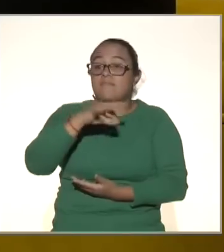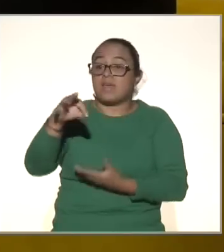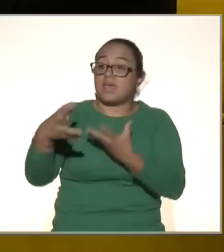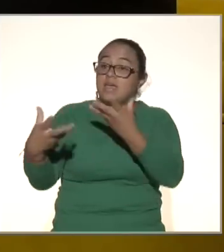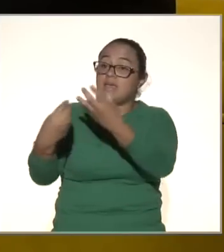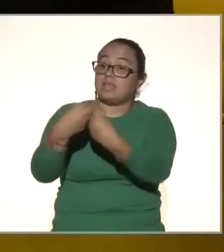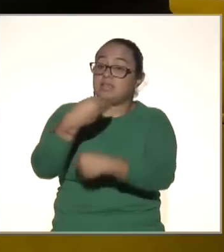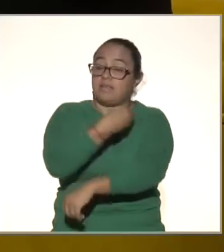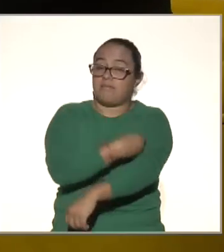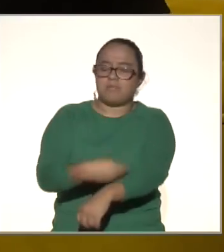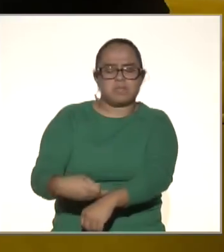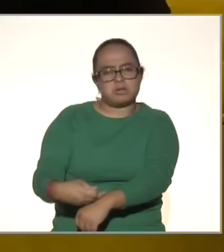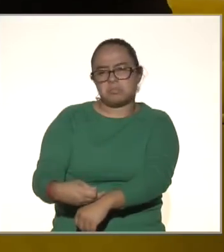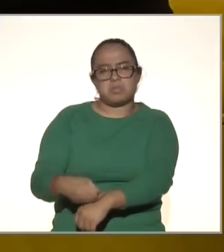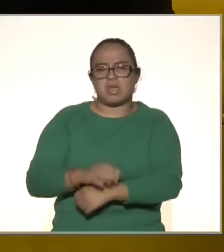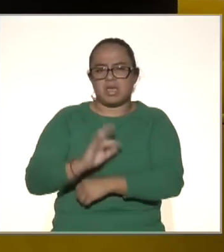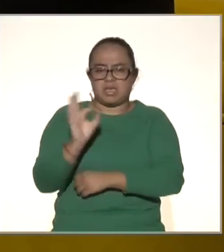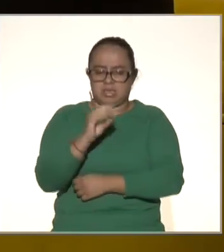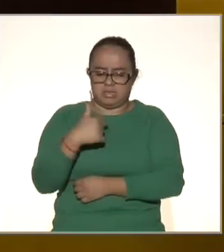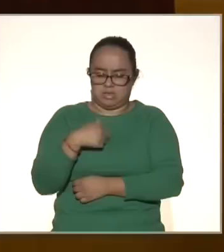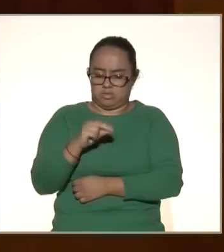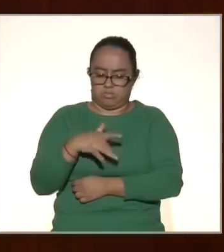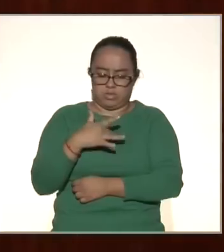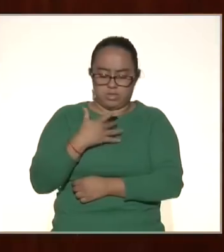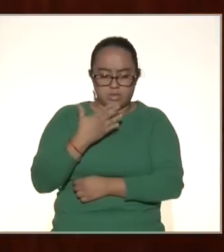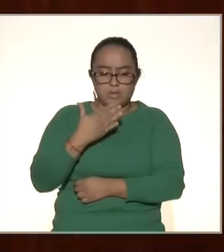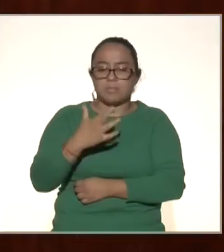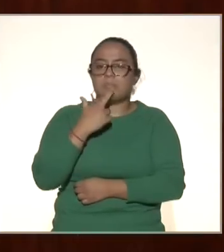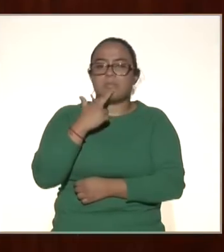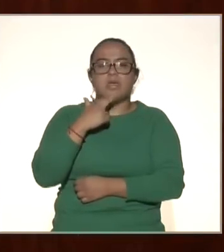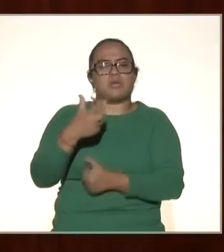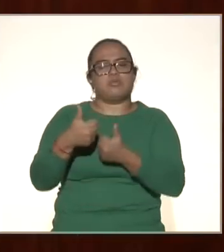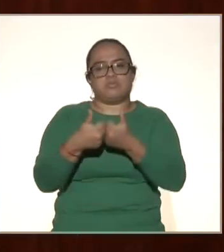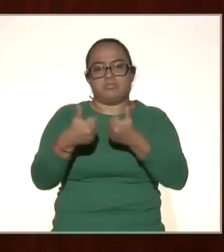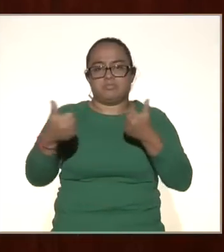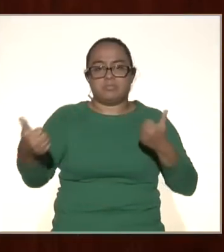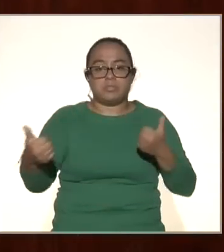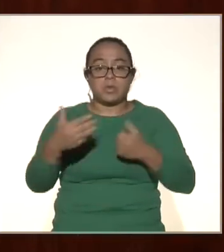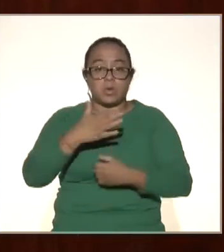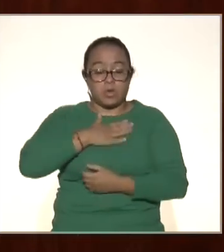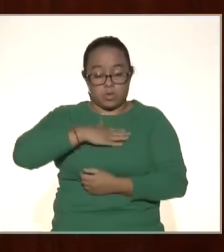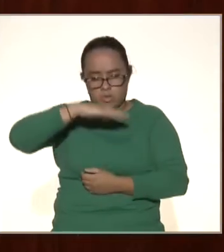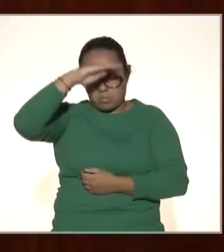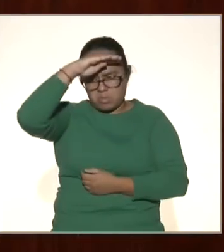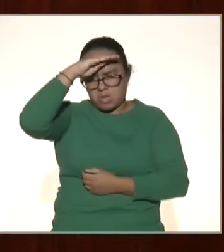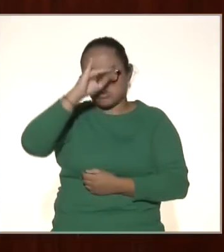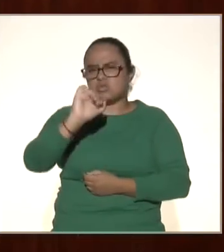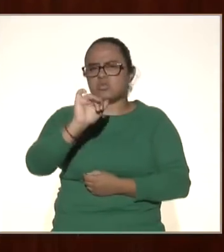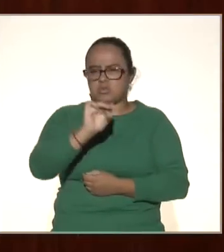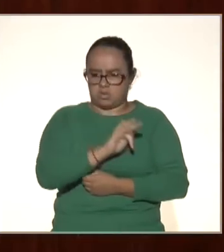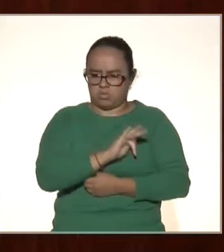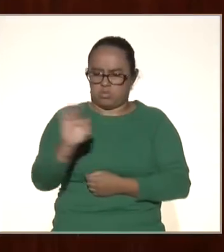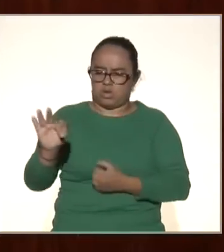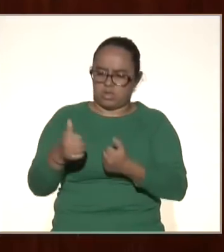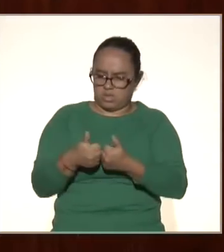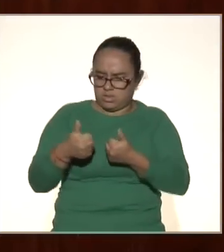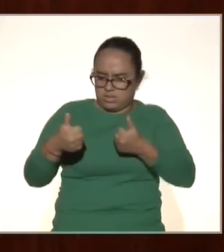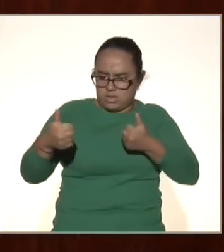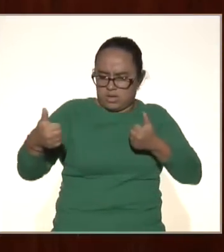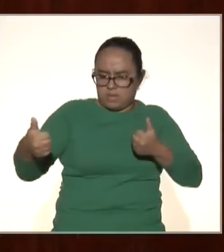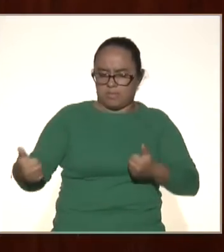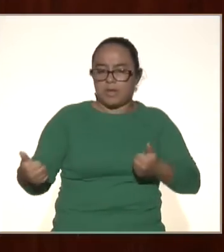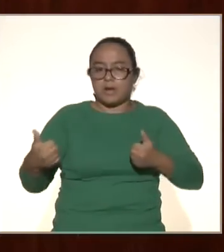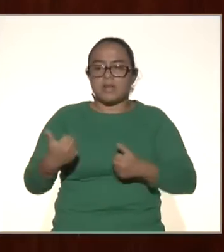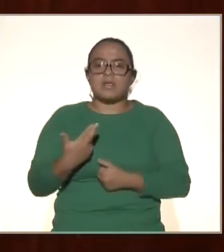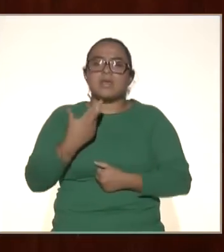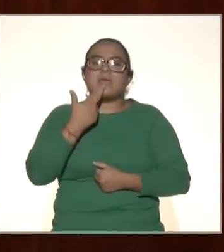nuestra familia si eso no nos viene bien. Yo sí considero que se puede tomar distancia y